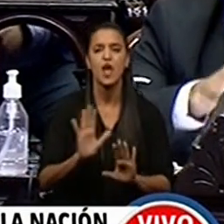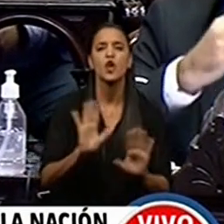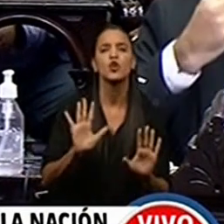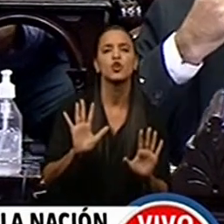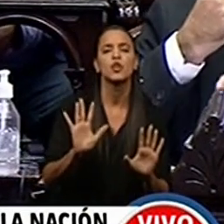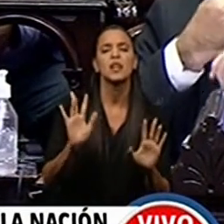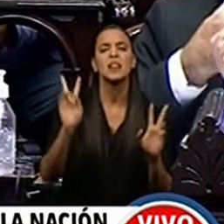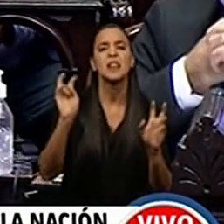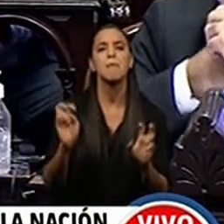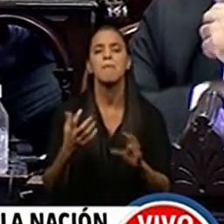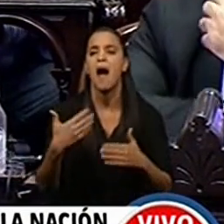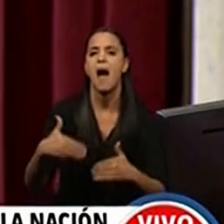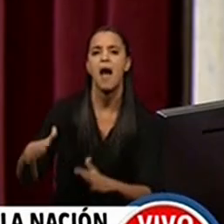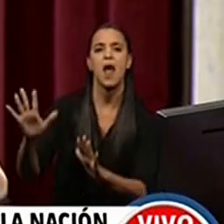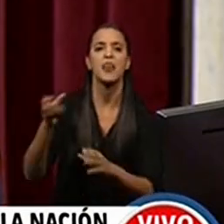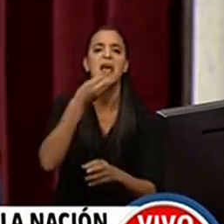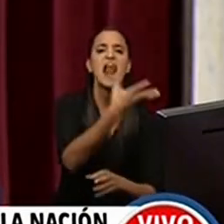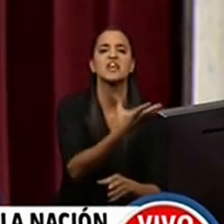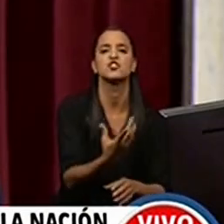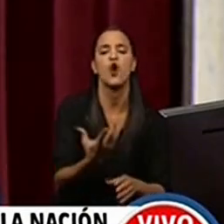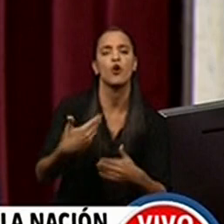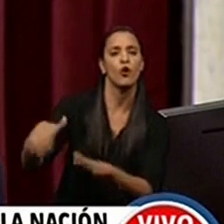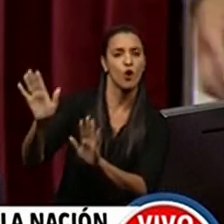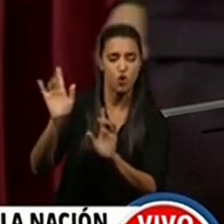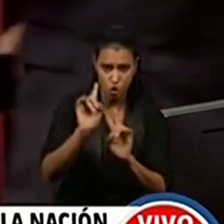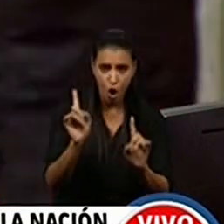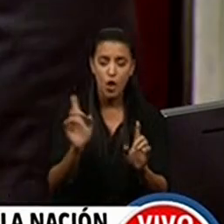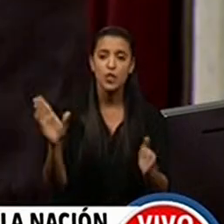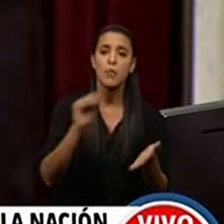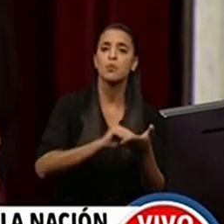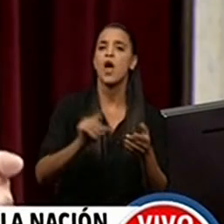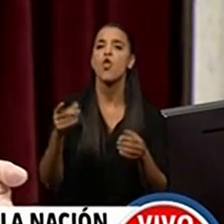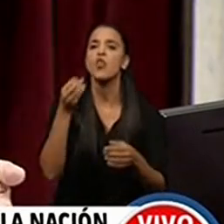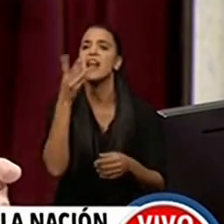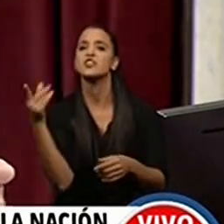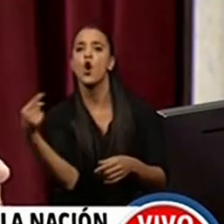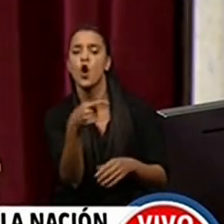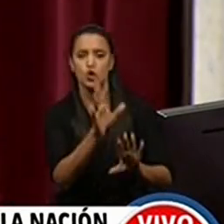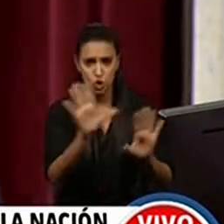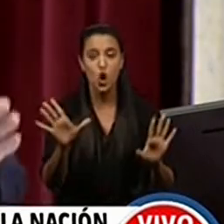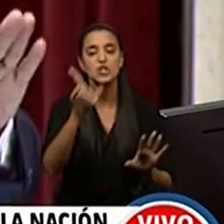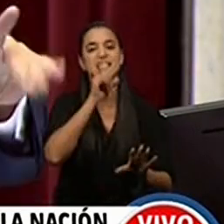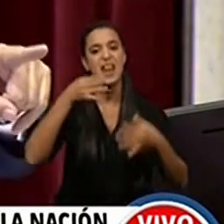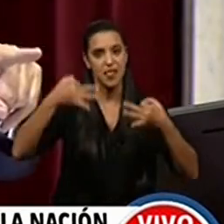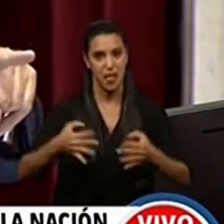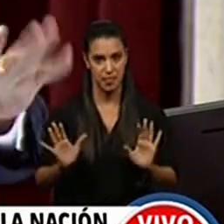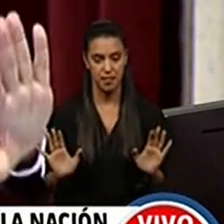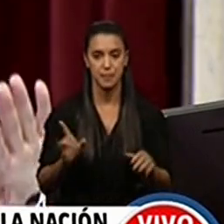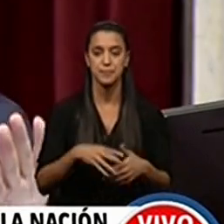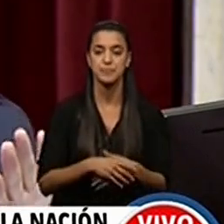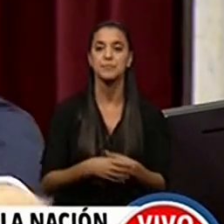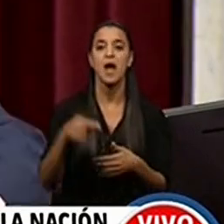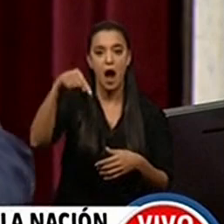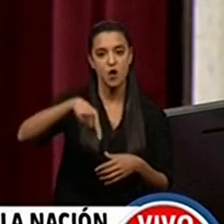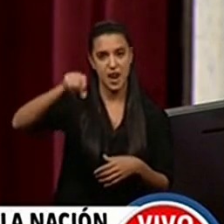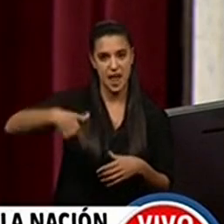una cuestión aislada o como una declaración de un diputado o de otro, pretendo que sea seriamente. En el uso de la palabra